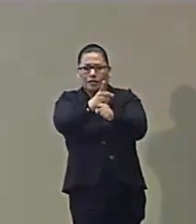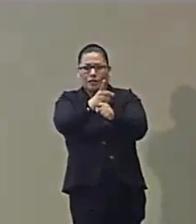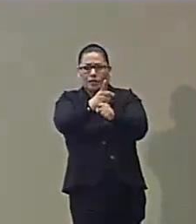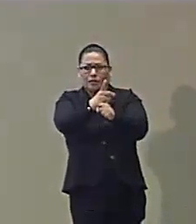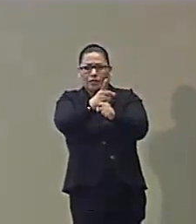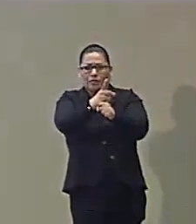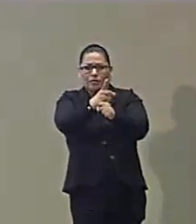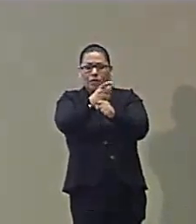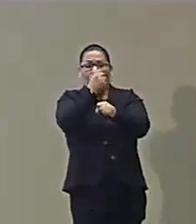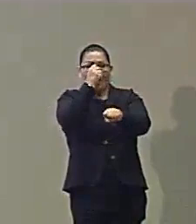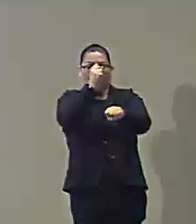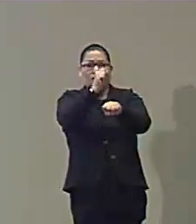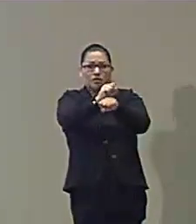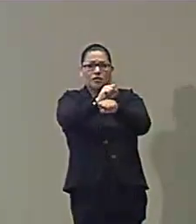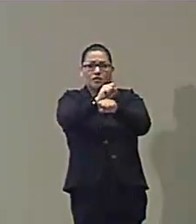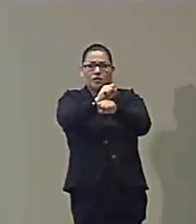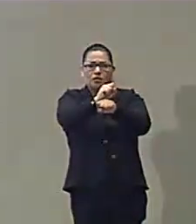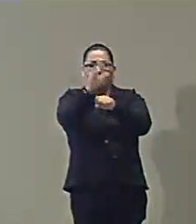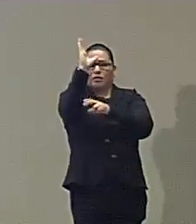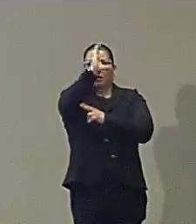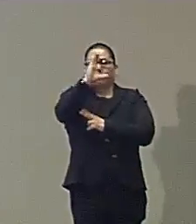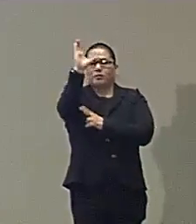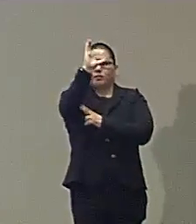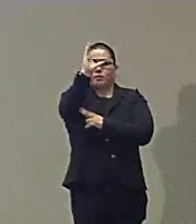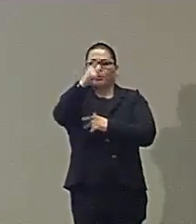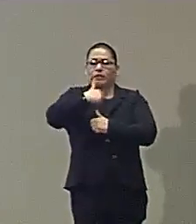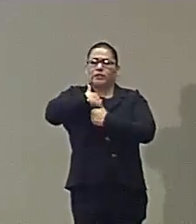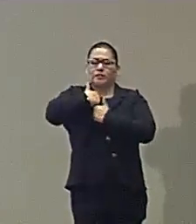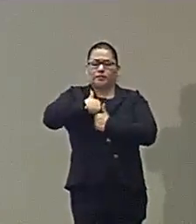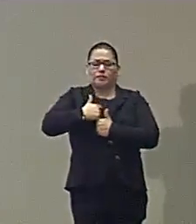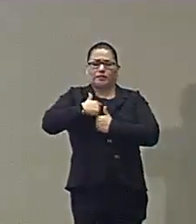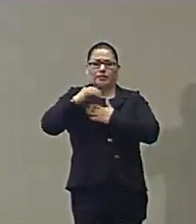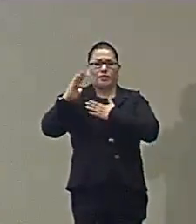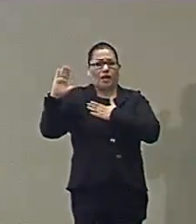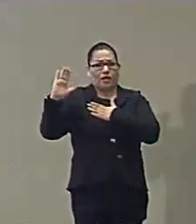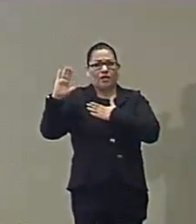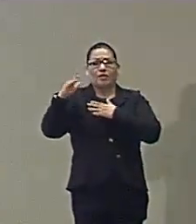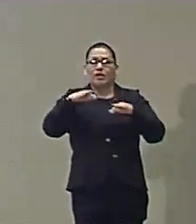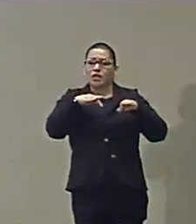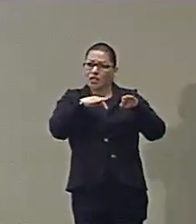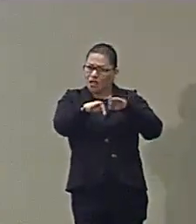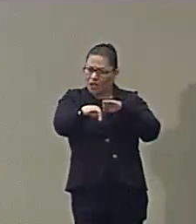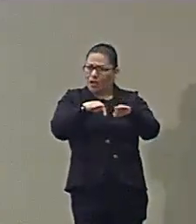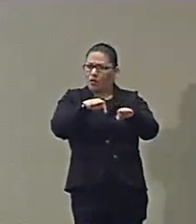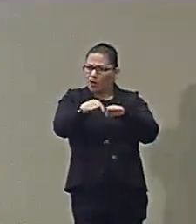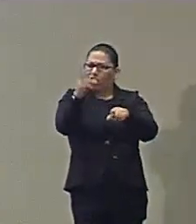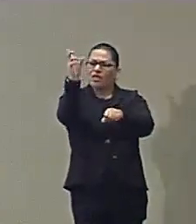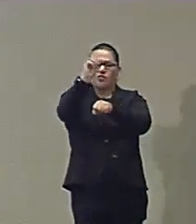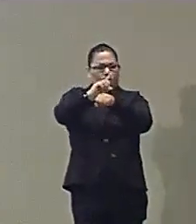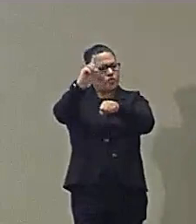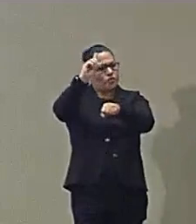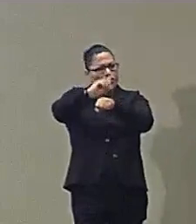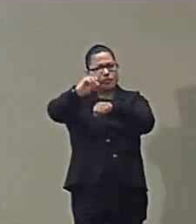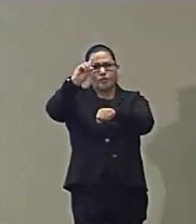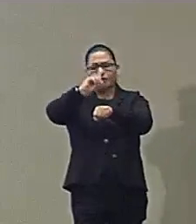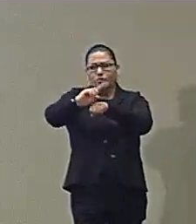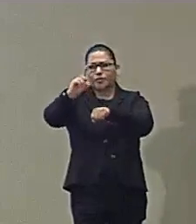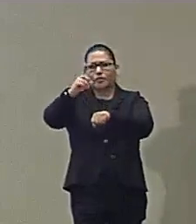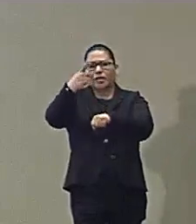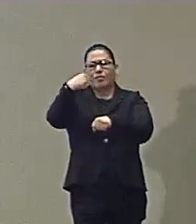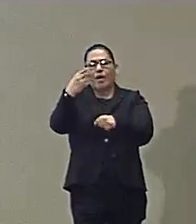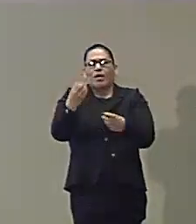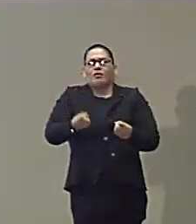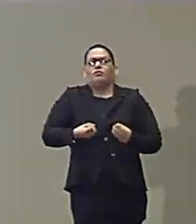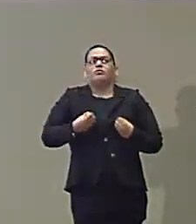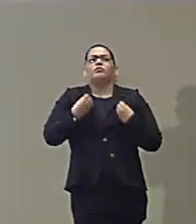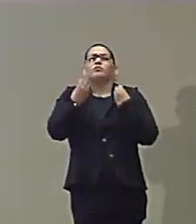en la secretaría de cultura asumimos el compromiso de trabajar todos los días para que millones